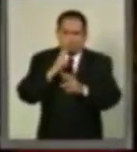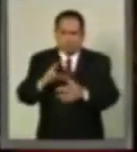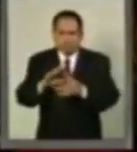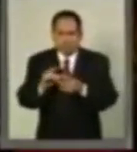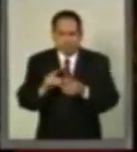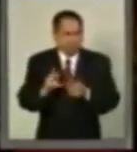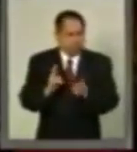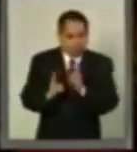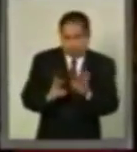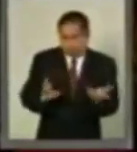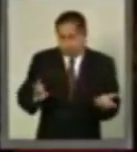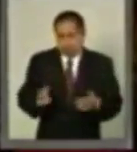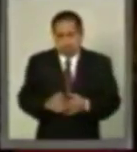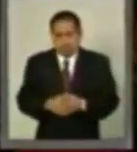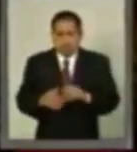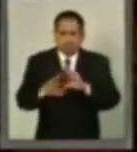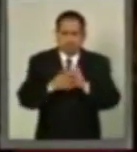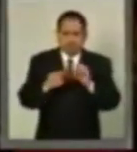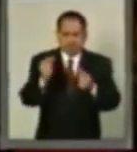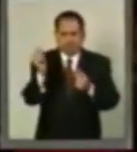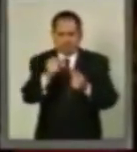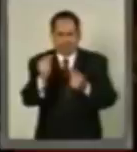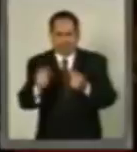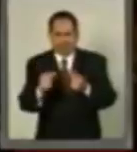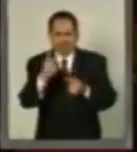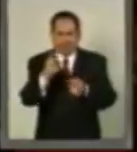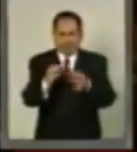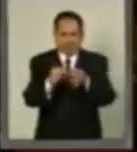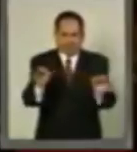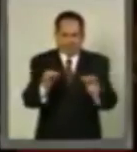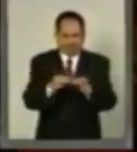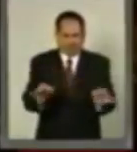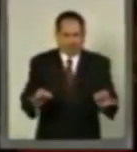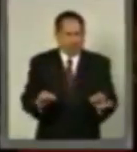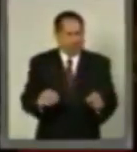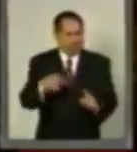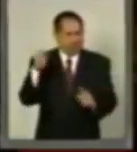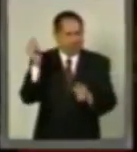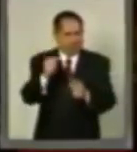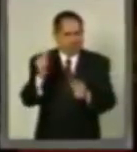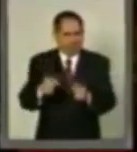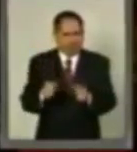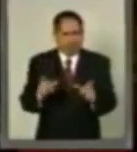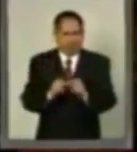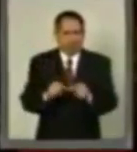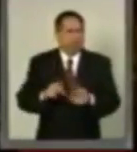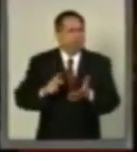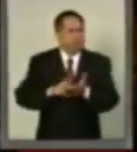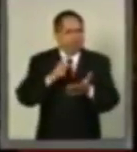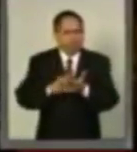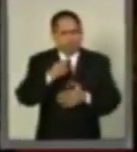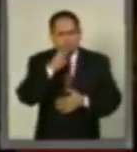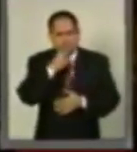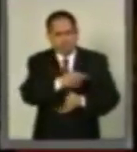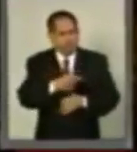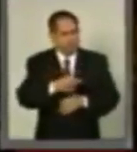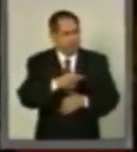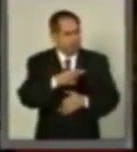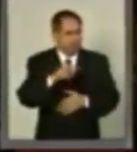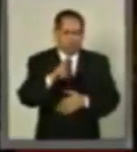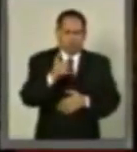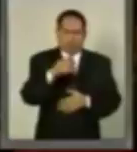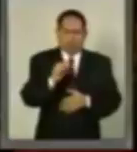hacerlo así, para enunciar dos frases muy concretas que decía varias veces el maestro Reyes